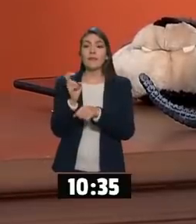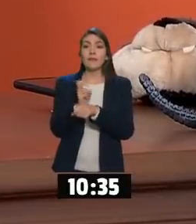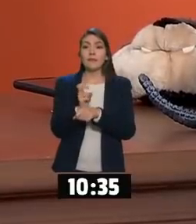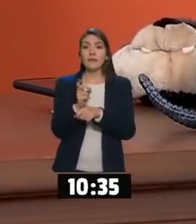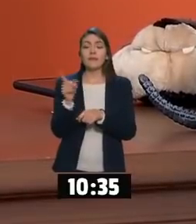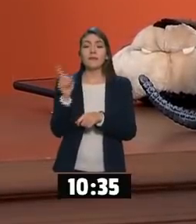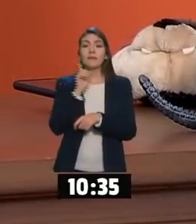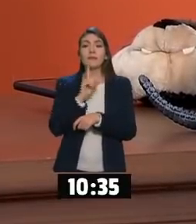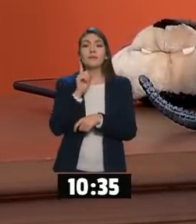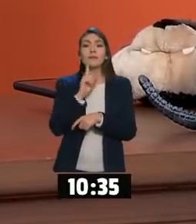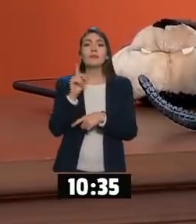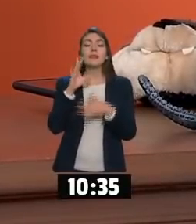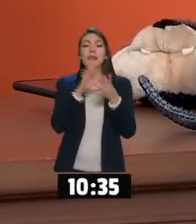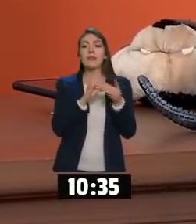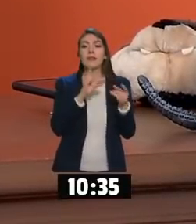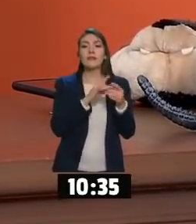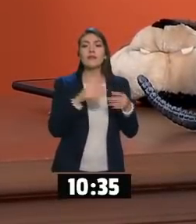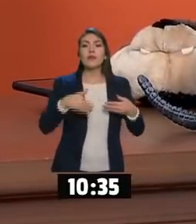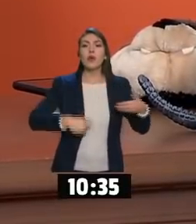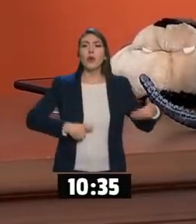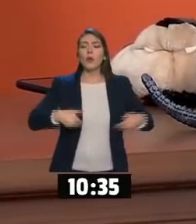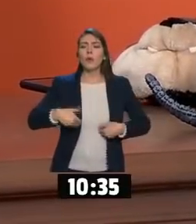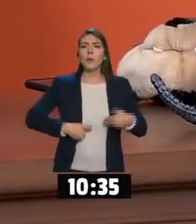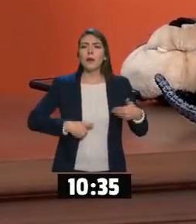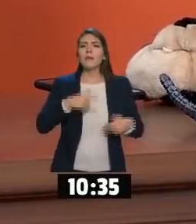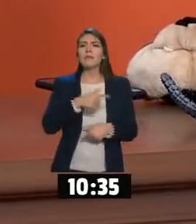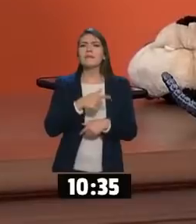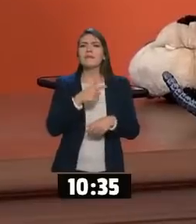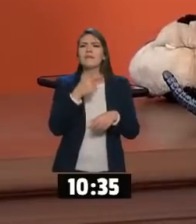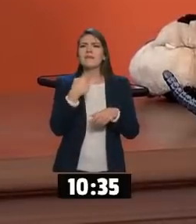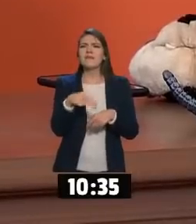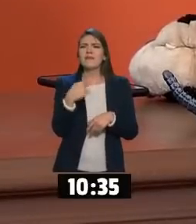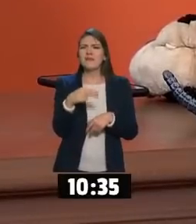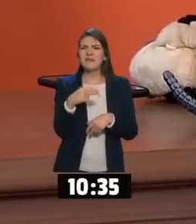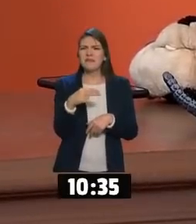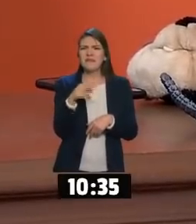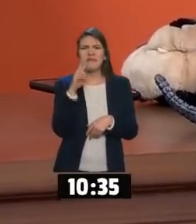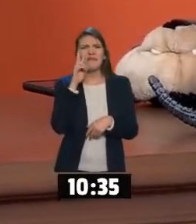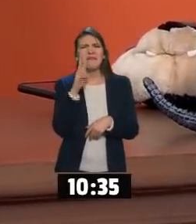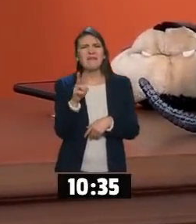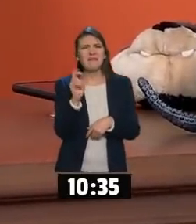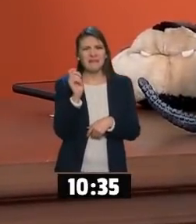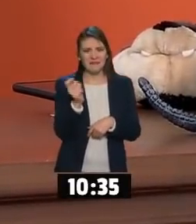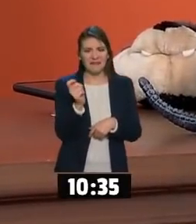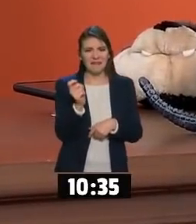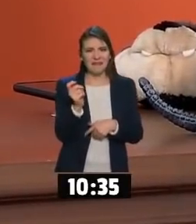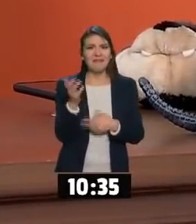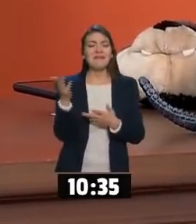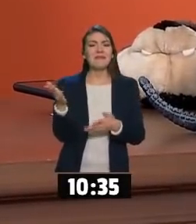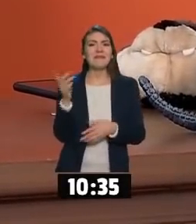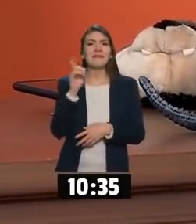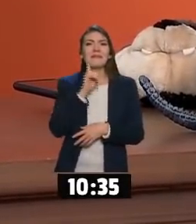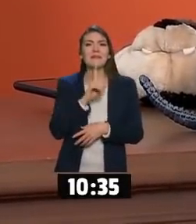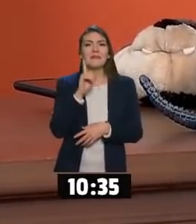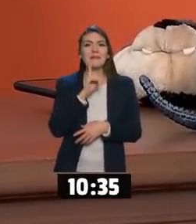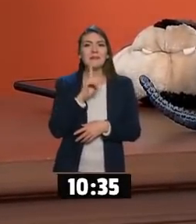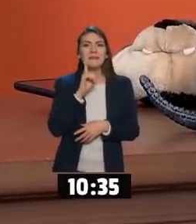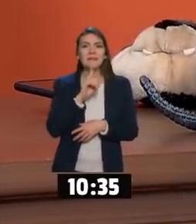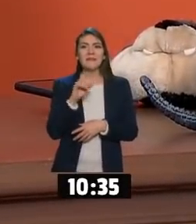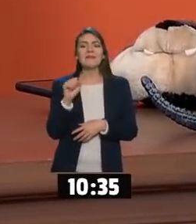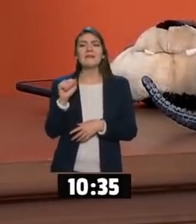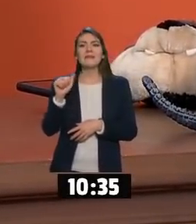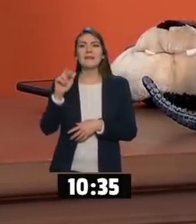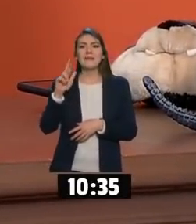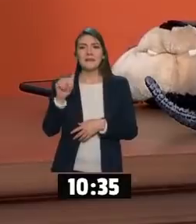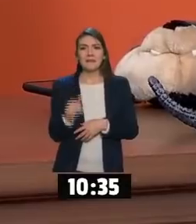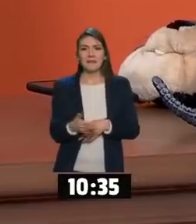bien ingenioso. La obra es algo de un tal Shakespeare. Mira, pues sí. Recibamos con un cálido aplauso a Sara